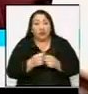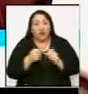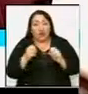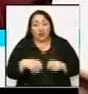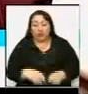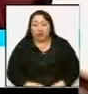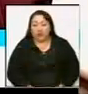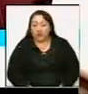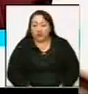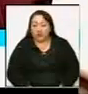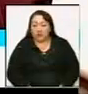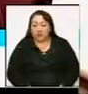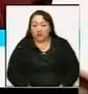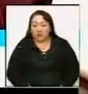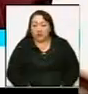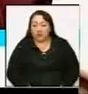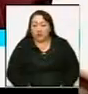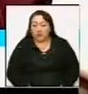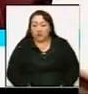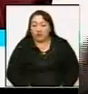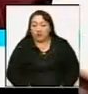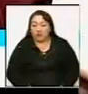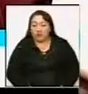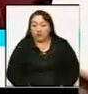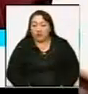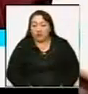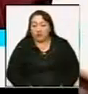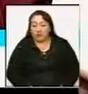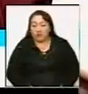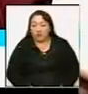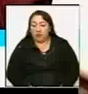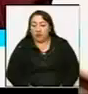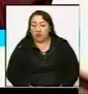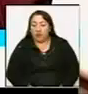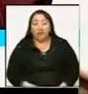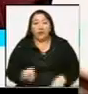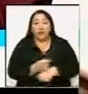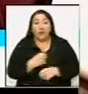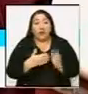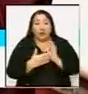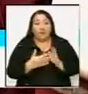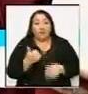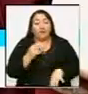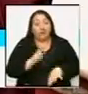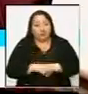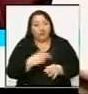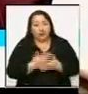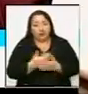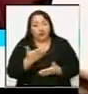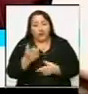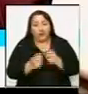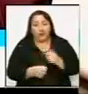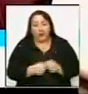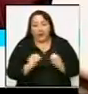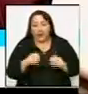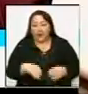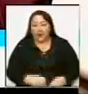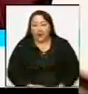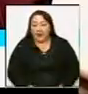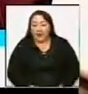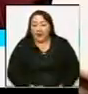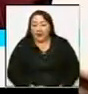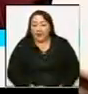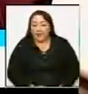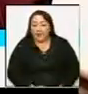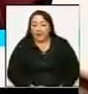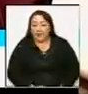la renuncia a la afiliación automáticamente opera, y aquel que la quiere cuestionar tiene que demostrarlo, no de la persona que renuncia o se